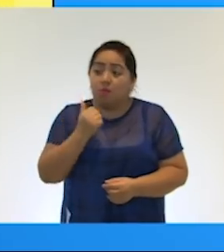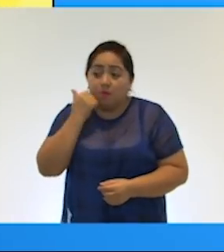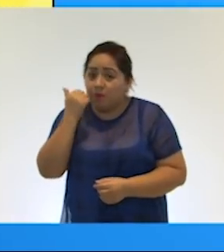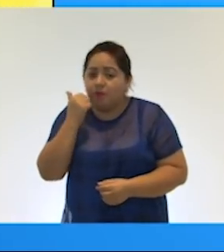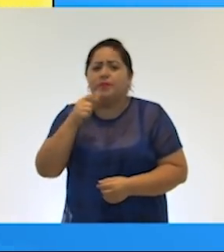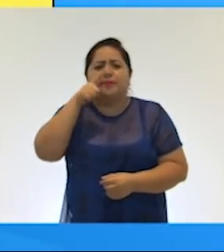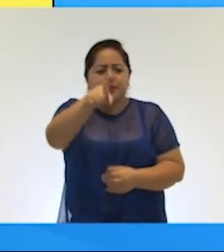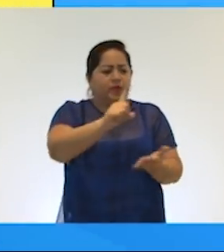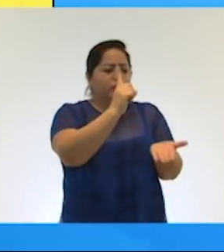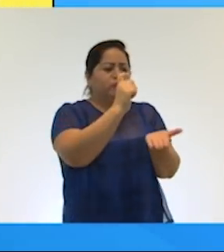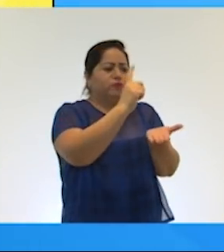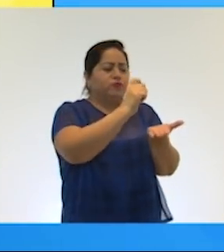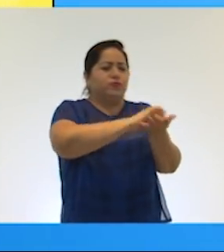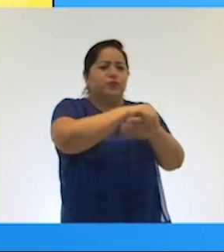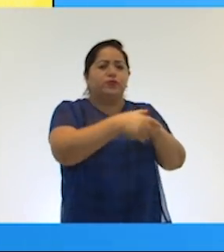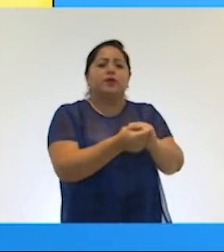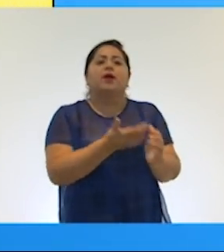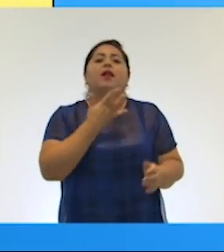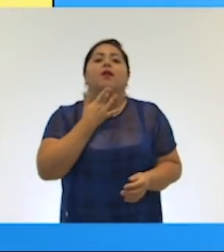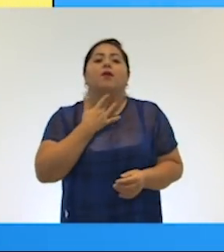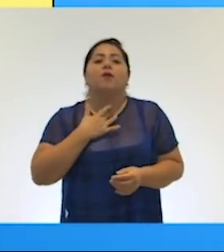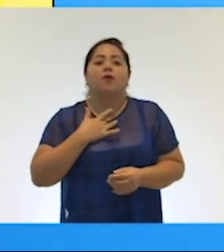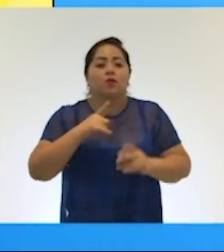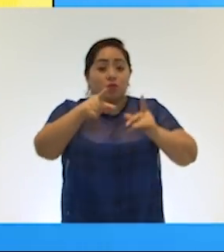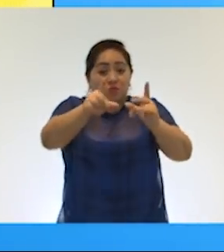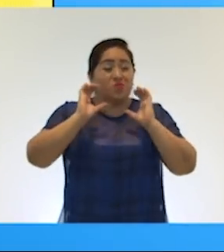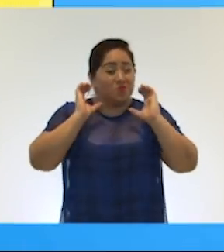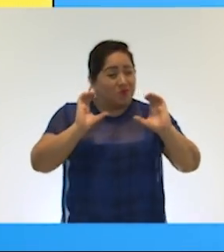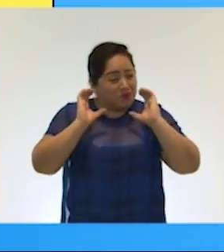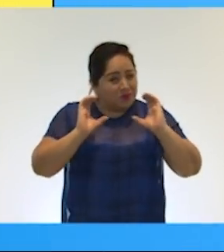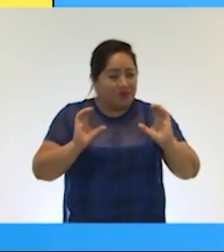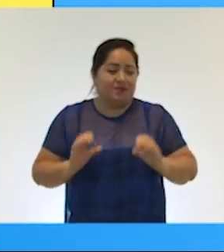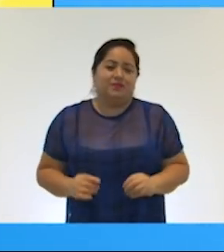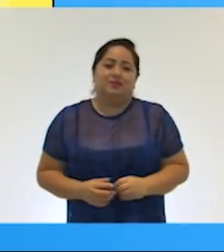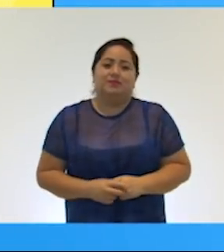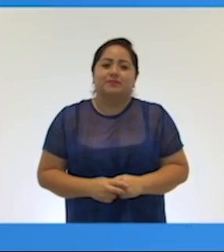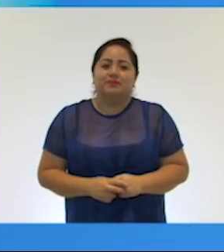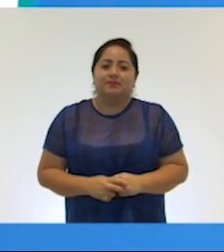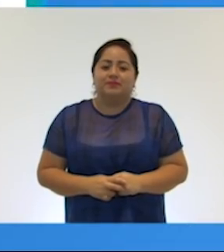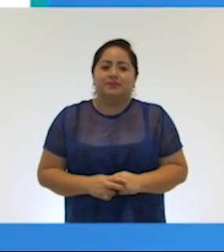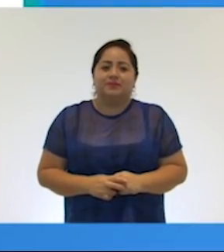usa desinfectantes a base de alcohol. ¡Cuídate!